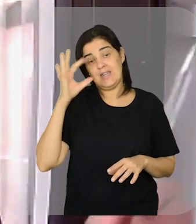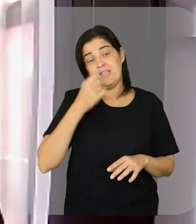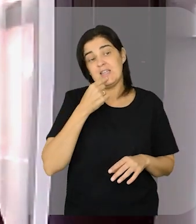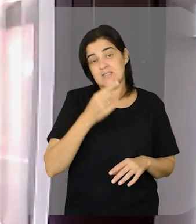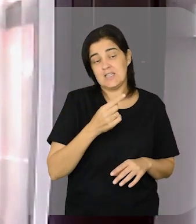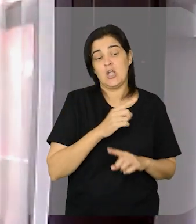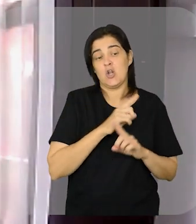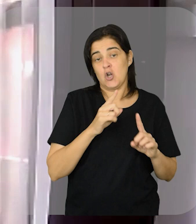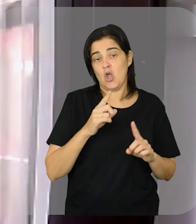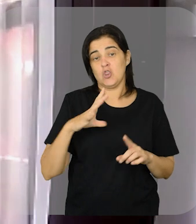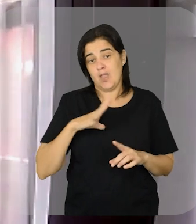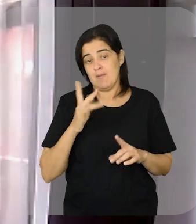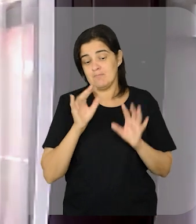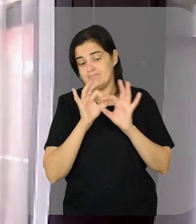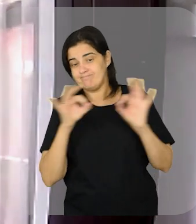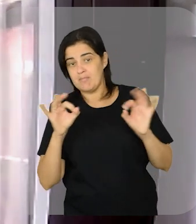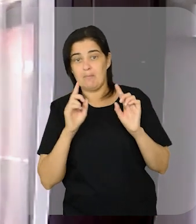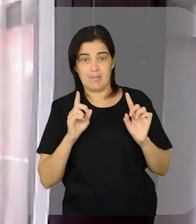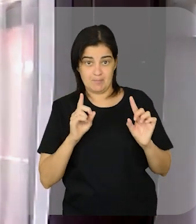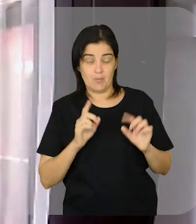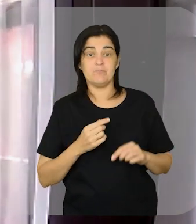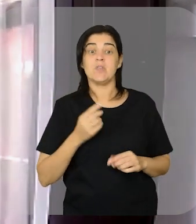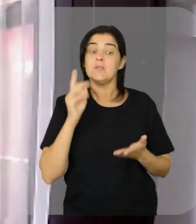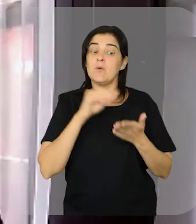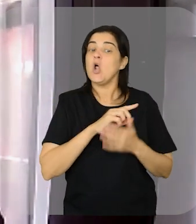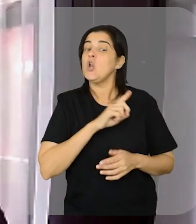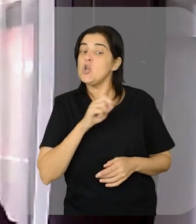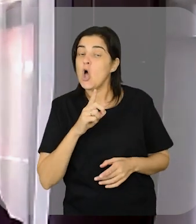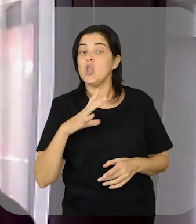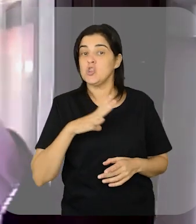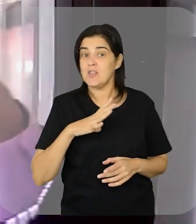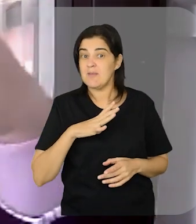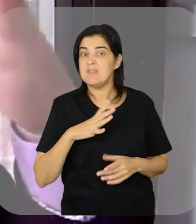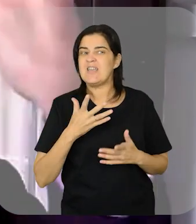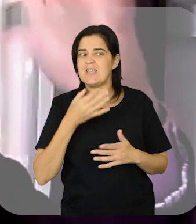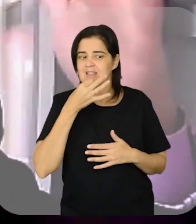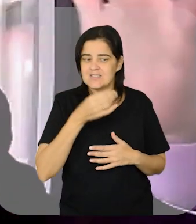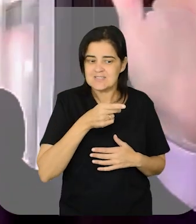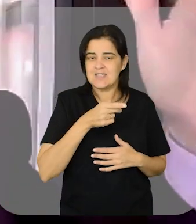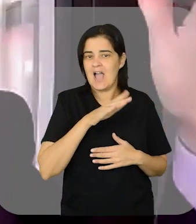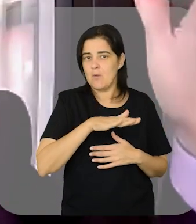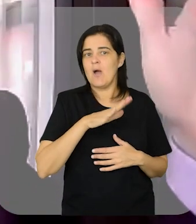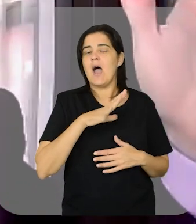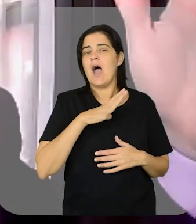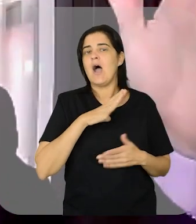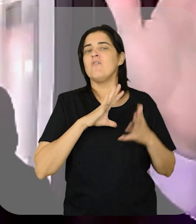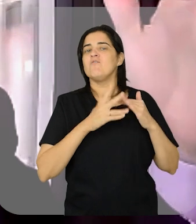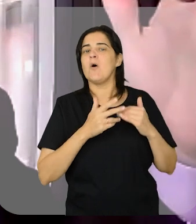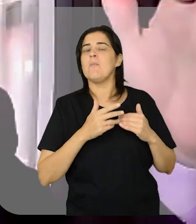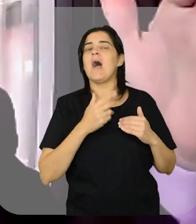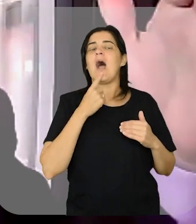inglés. Entonces, cuando vos le pones no todavía, le estás mostrando al alumno que hay una curva